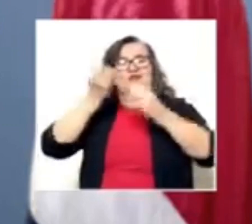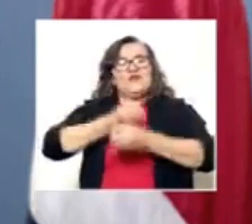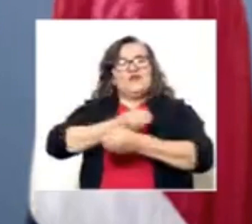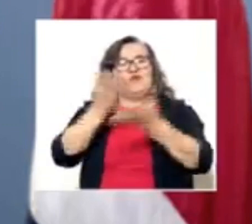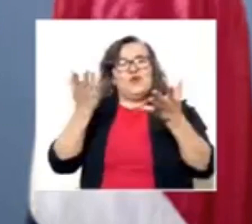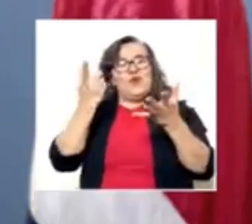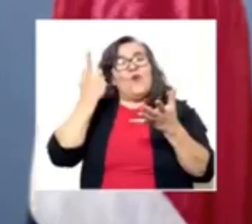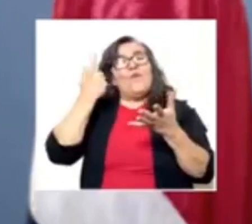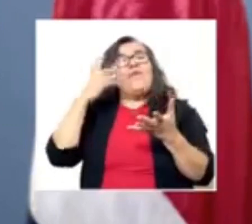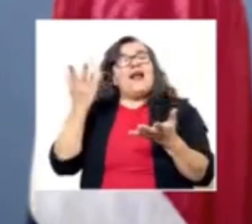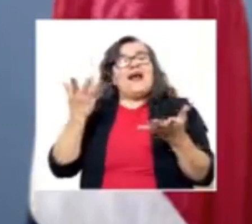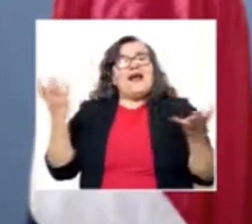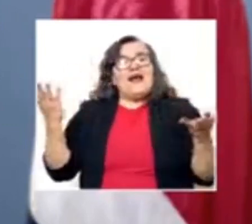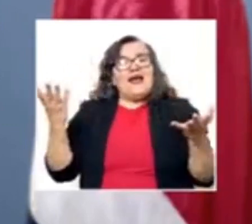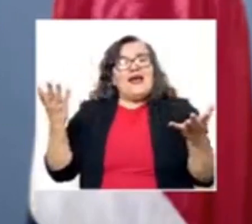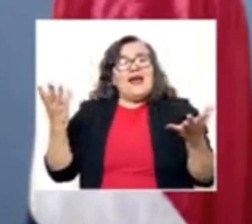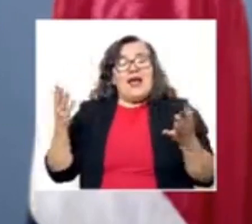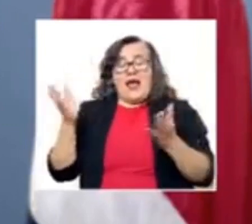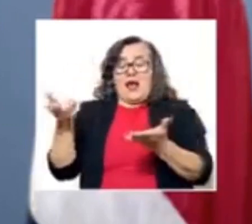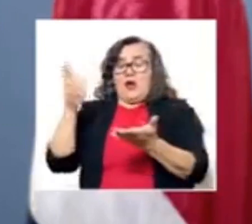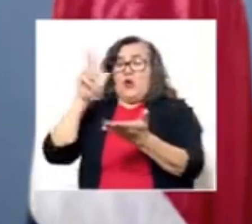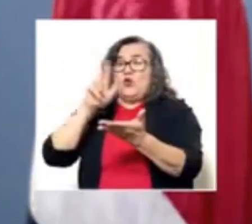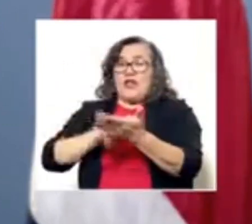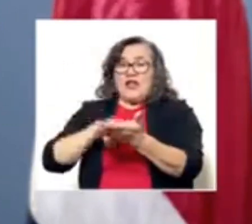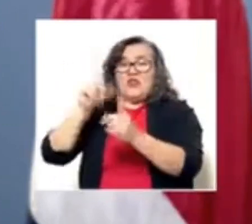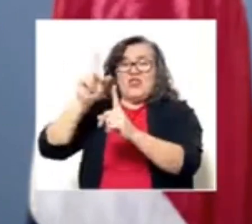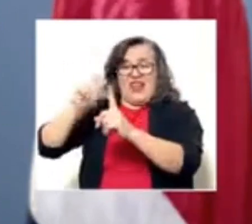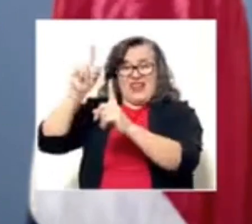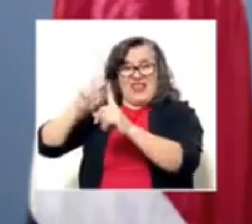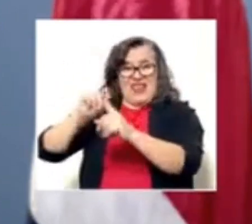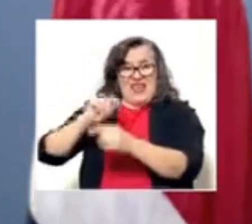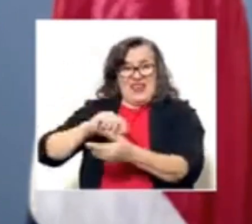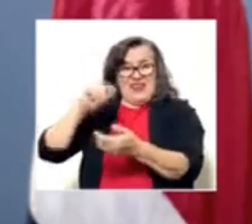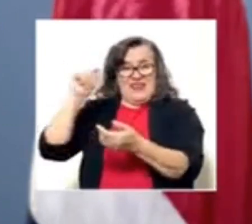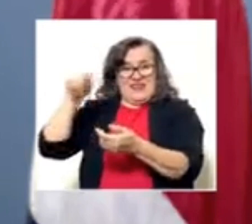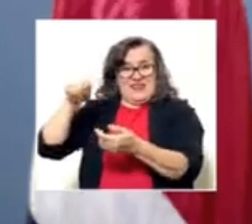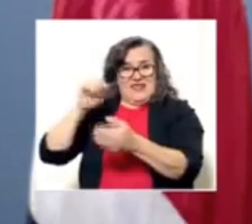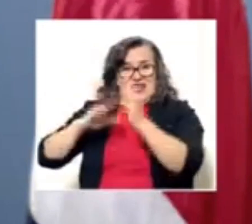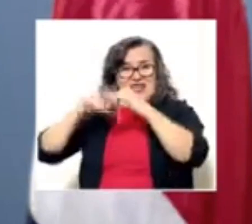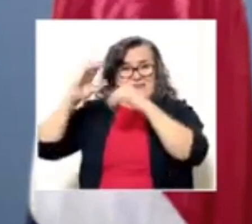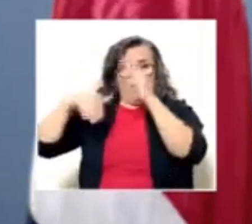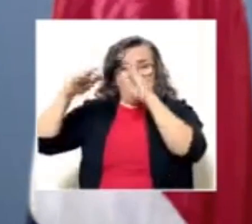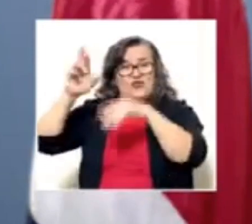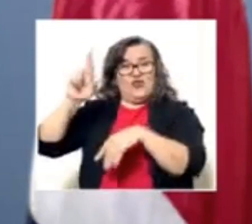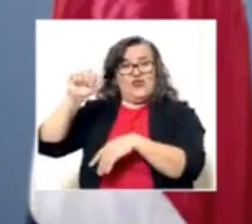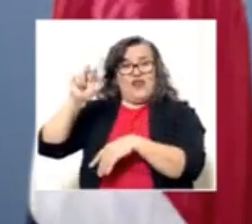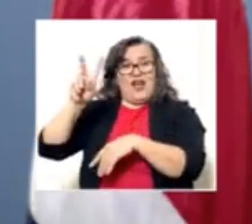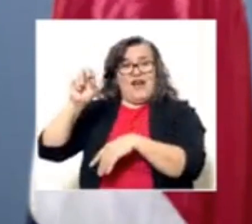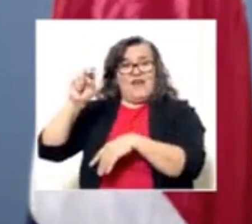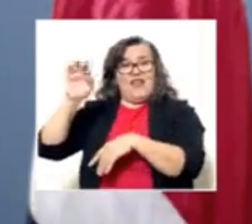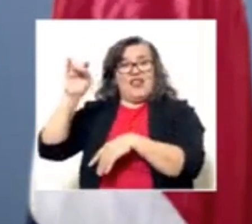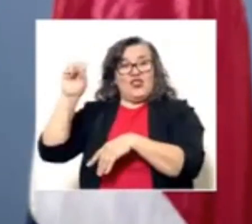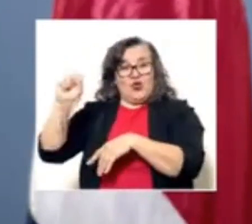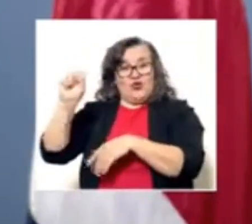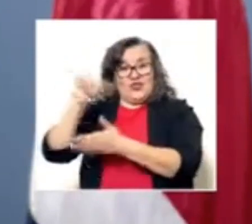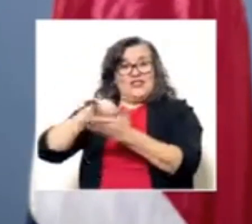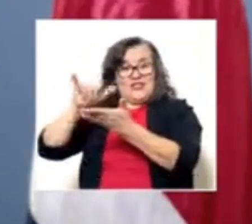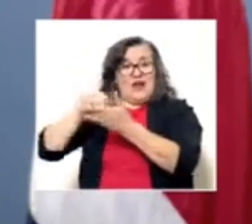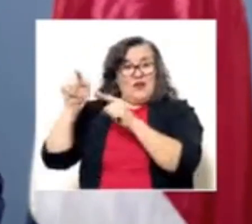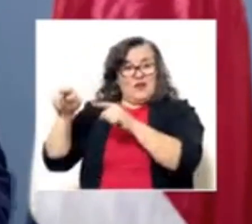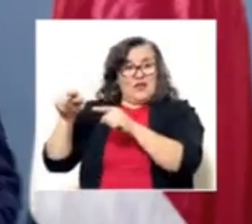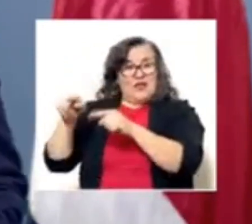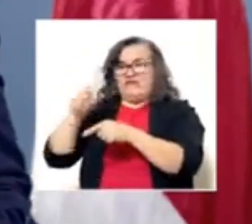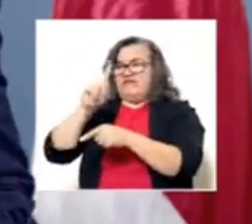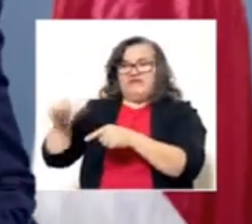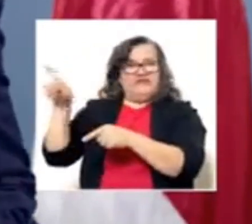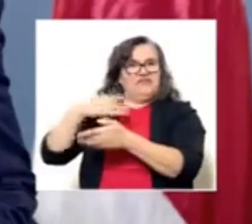para cancelar el contrato del edificio Raventós en San José y